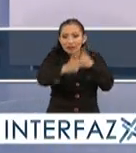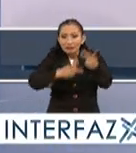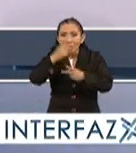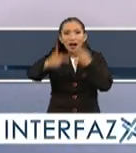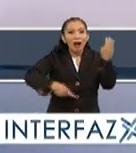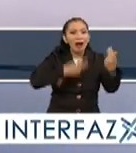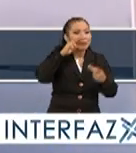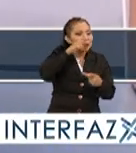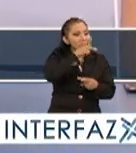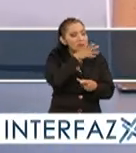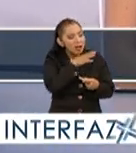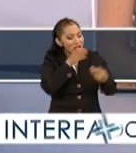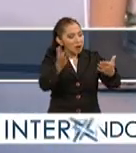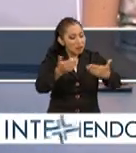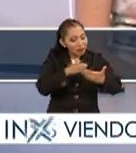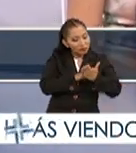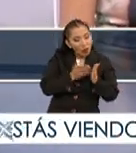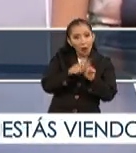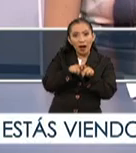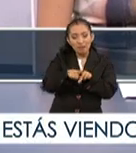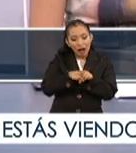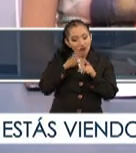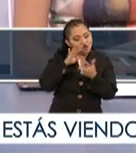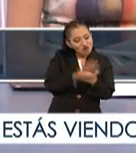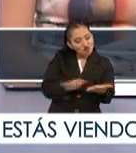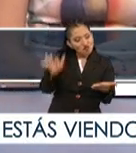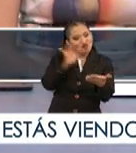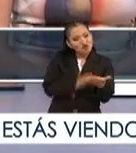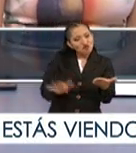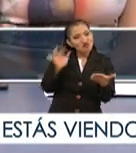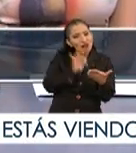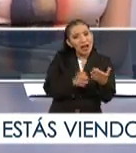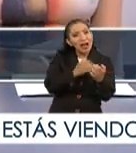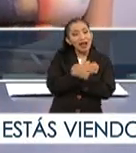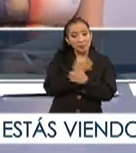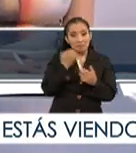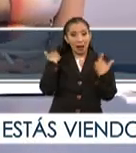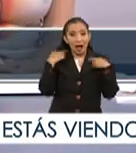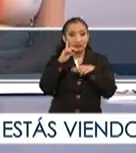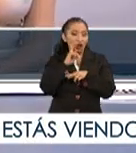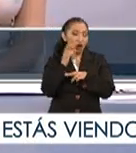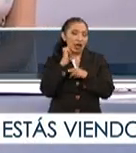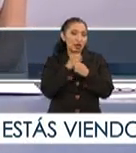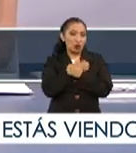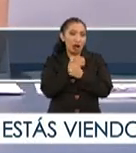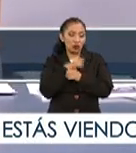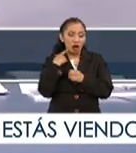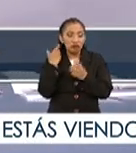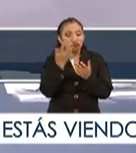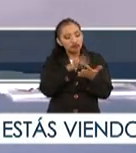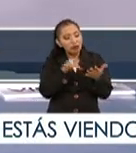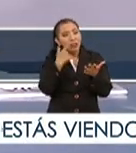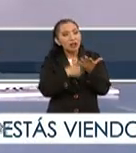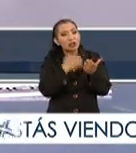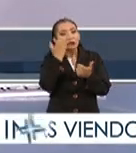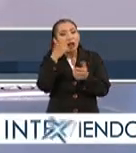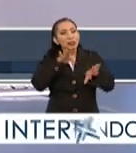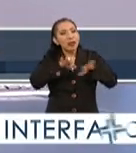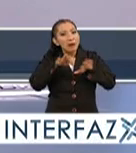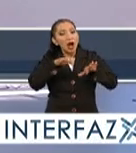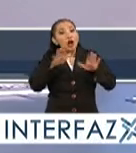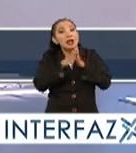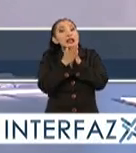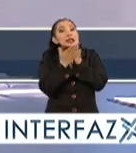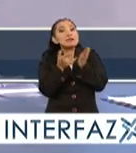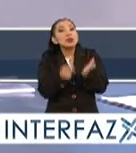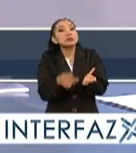de lograr que sus padres o sus hermanos se los lean, que la educadora también o el educador se los lea en la escuela, poder trabajar con